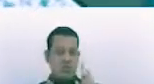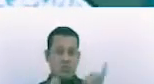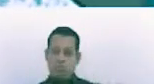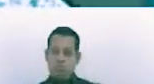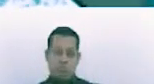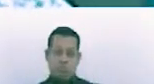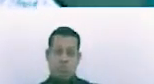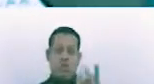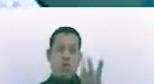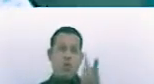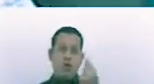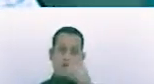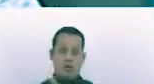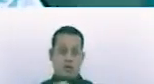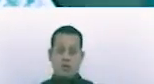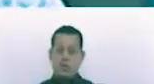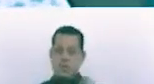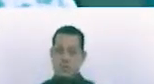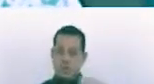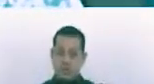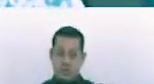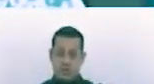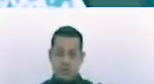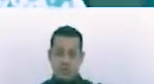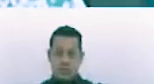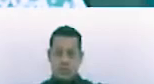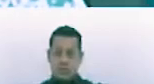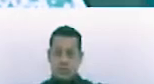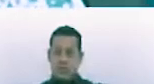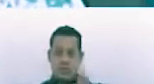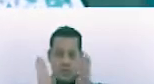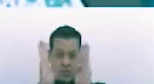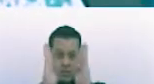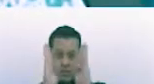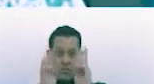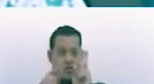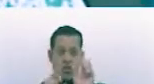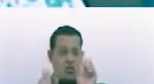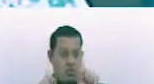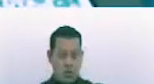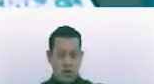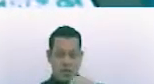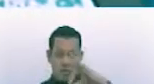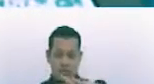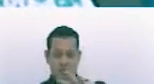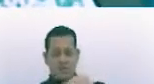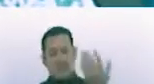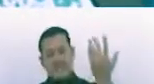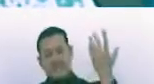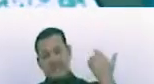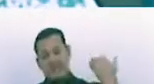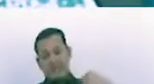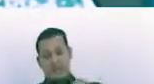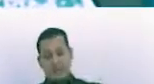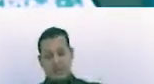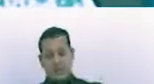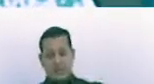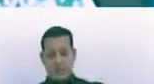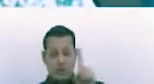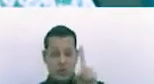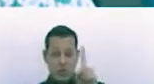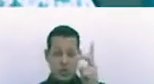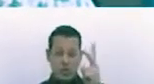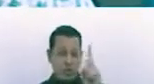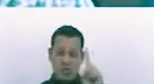están sintonizando en este momento no pudieron ejercer el voto? ¿Cuántos? Miles.